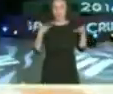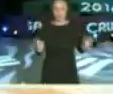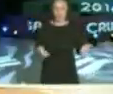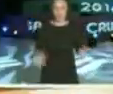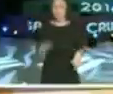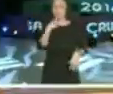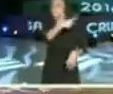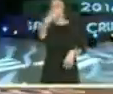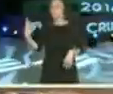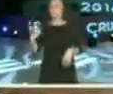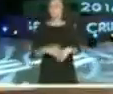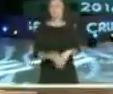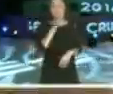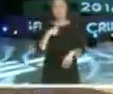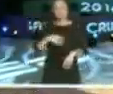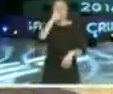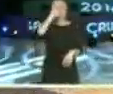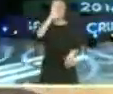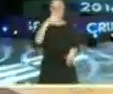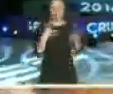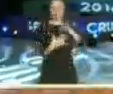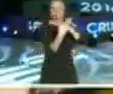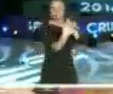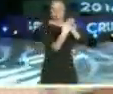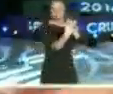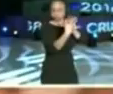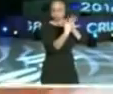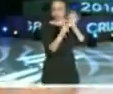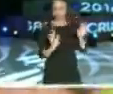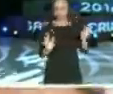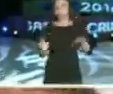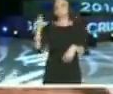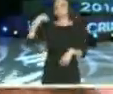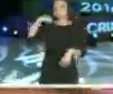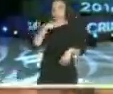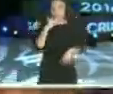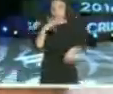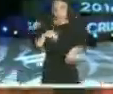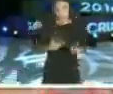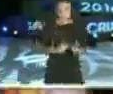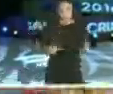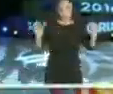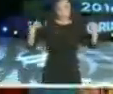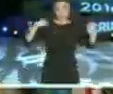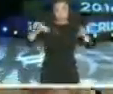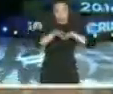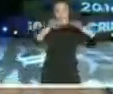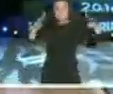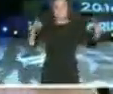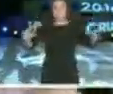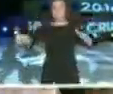¡Díselo! Ahora en directo voy a conectar para desde aquí terminar.